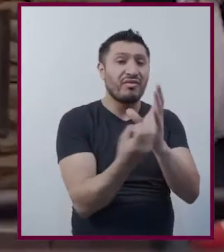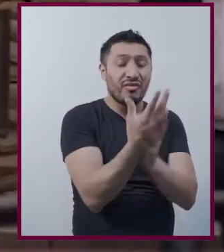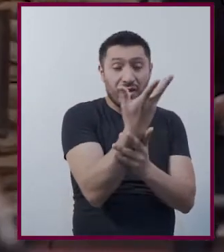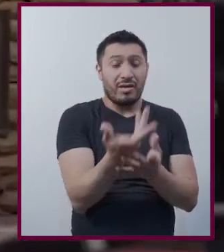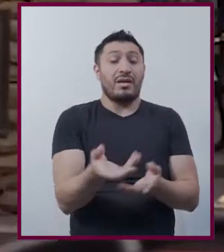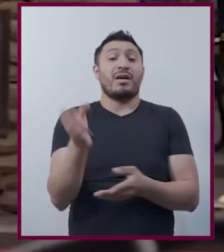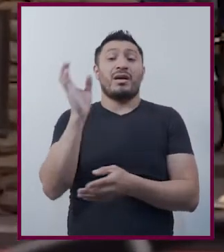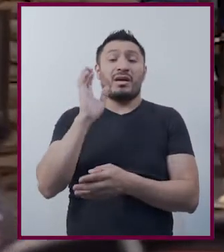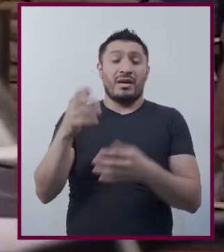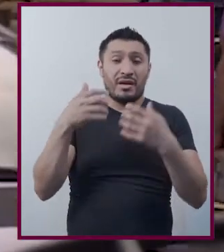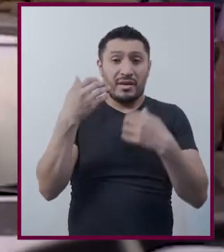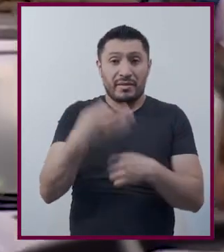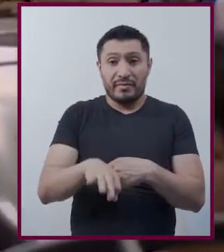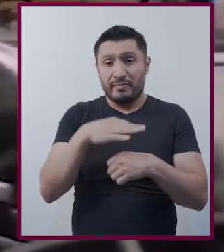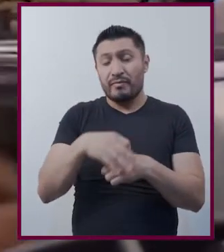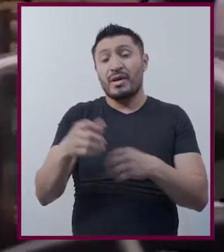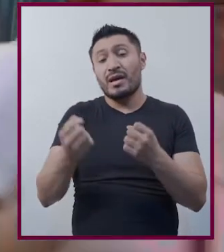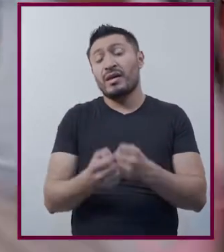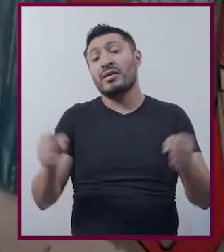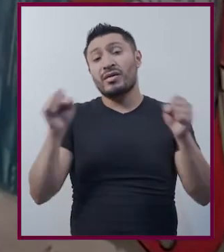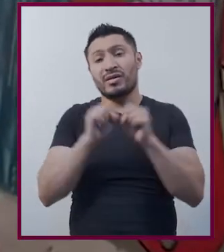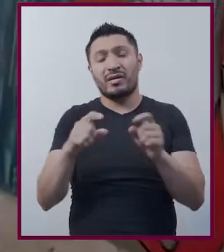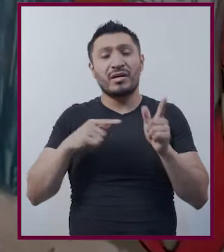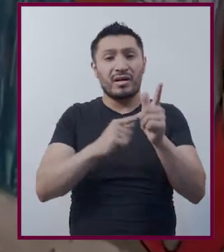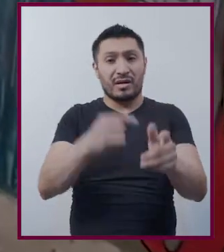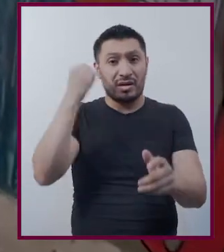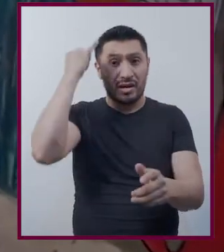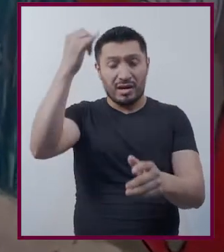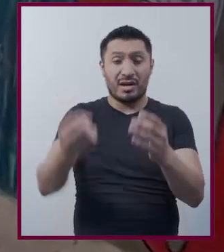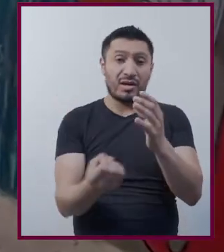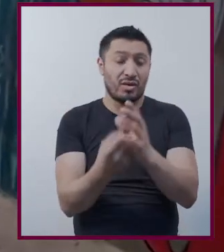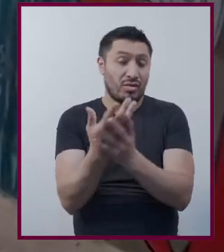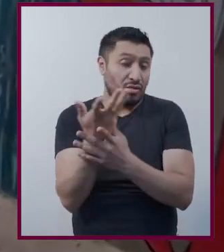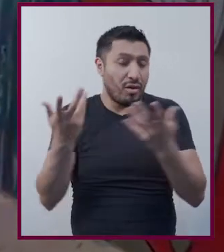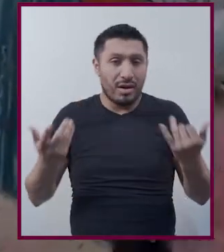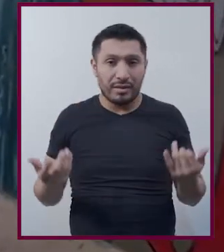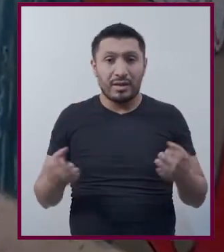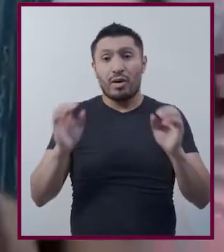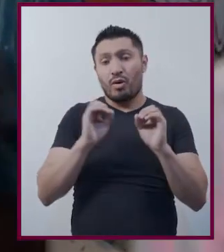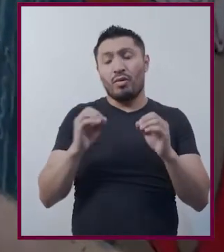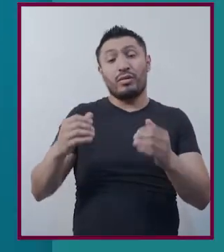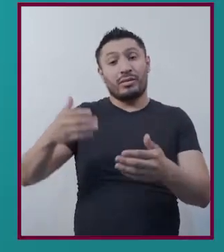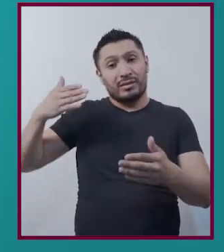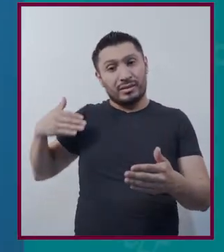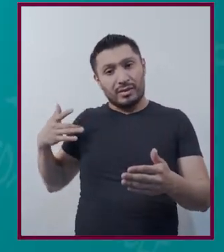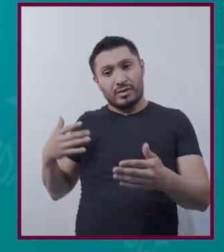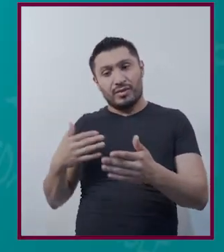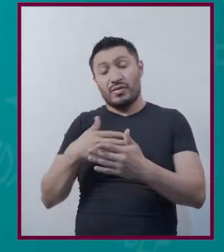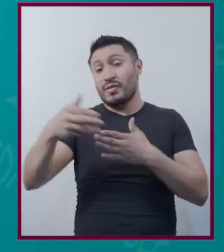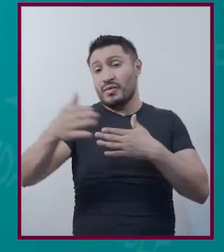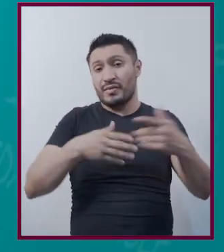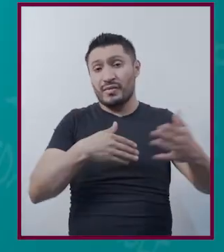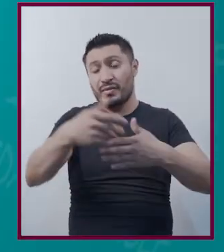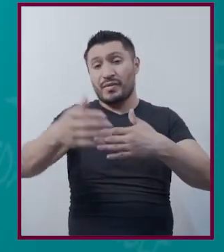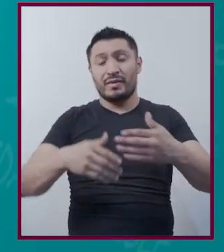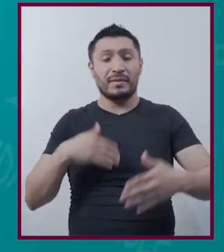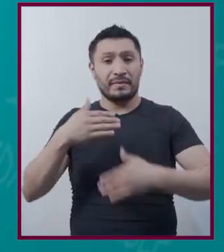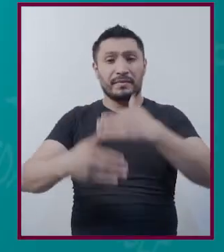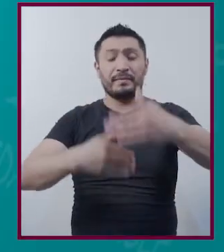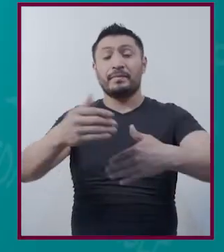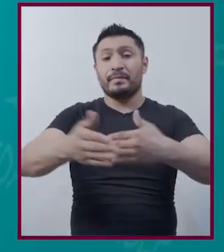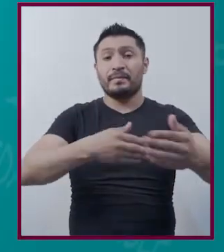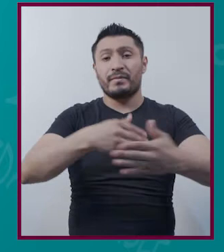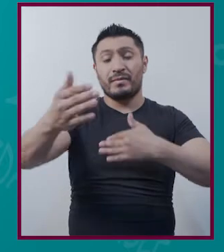existan sociedades continuarán brotando nuevas ideologías o actualizándose las anteriores. ¿Qué ideologías políticas